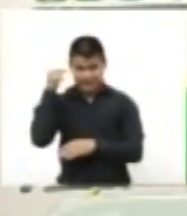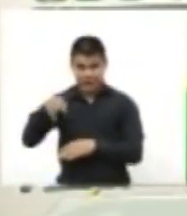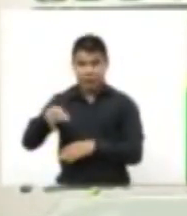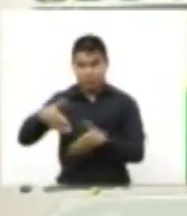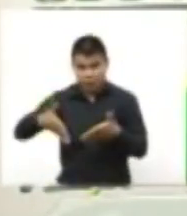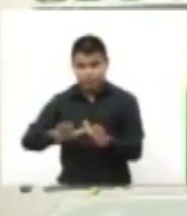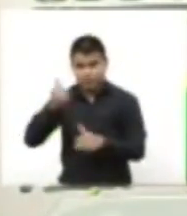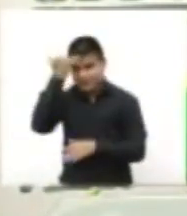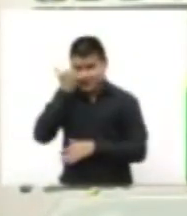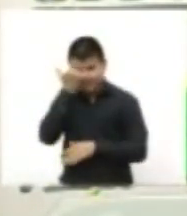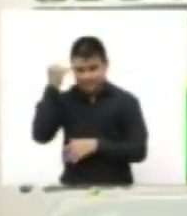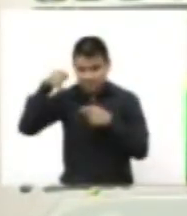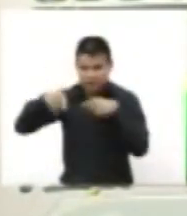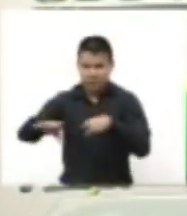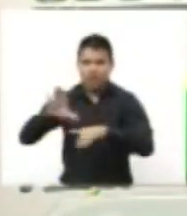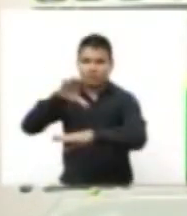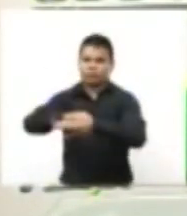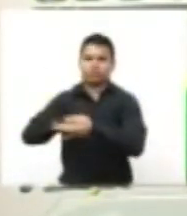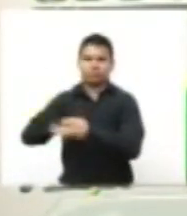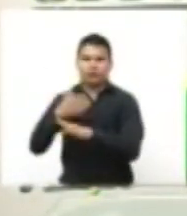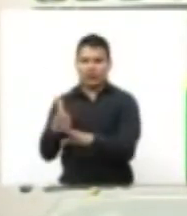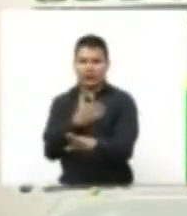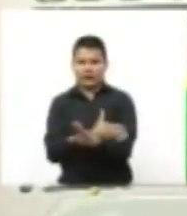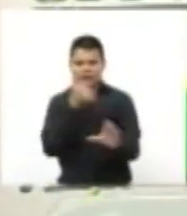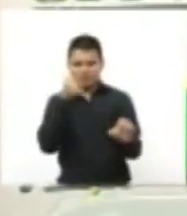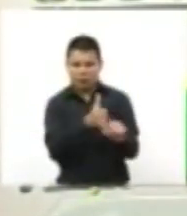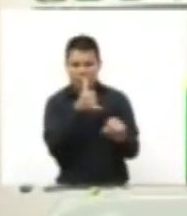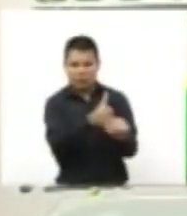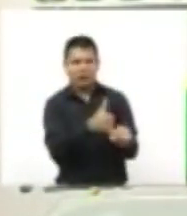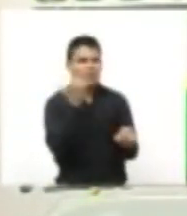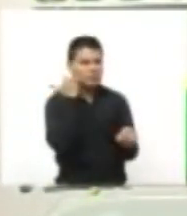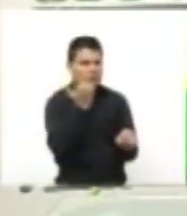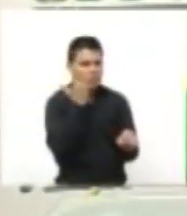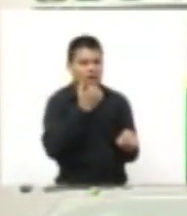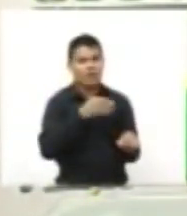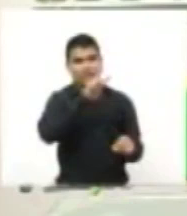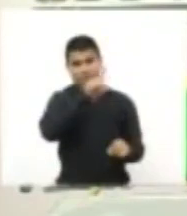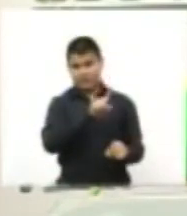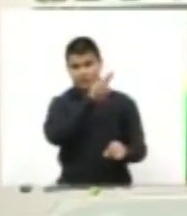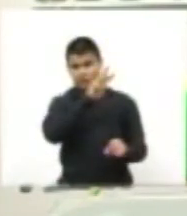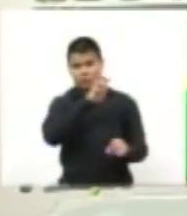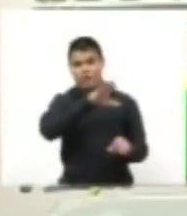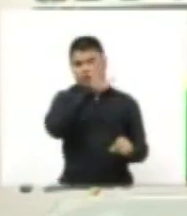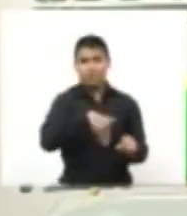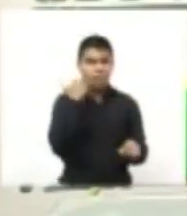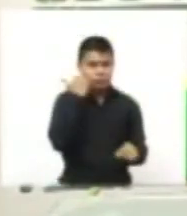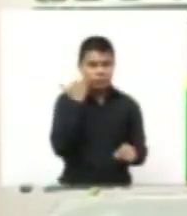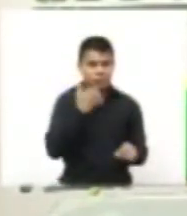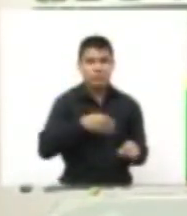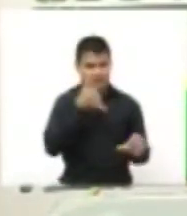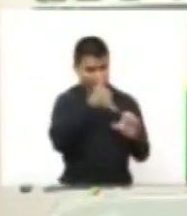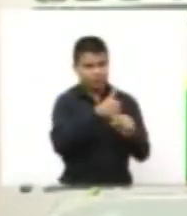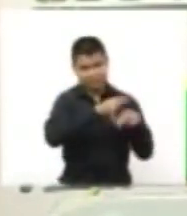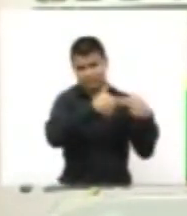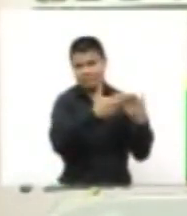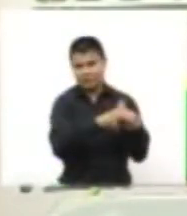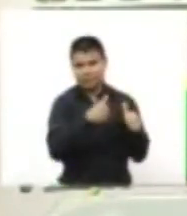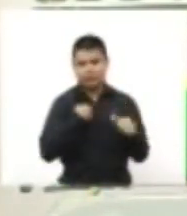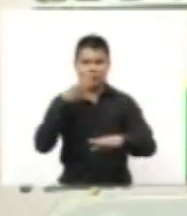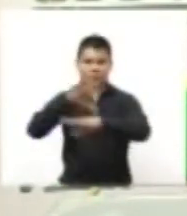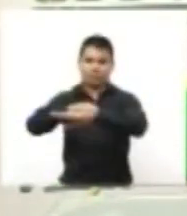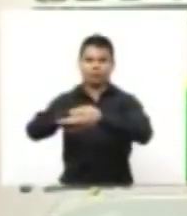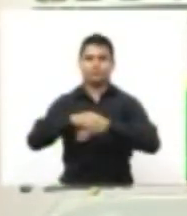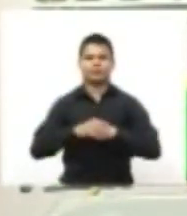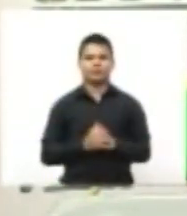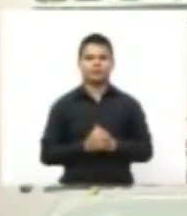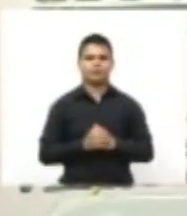por miembros oficiales de Migración Colombia. Giuseppe de Lorenze era buscado por las autoridades españolas a través de circular roja de Interpol.